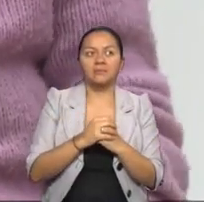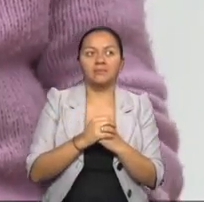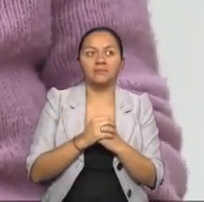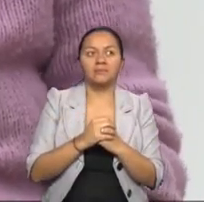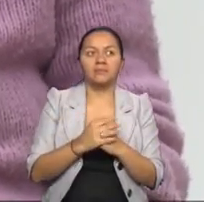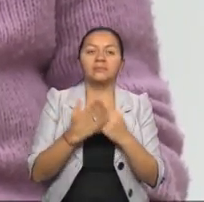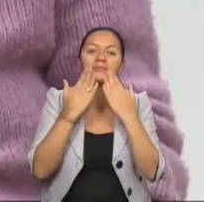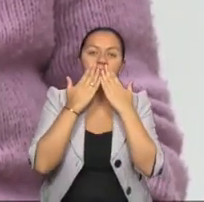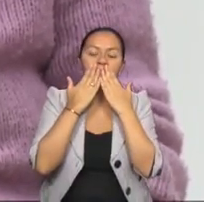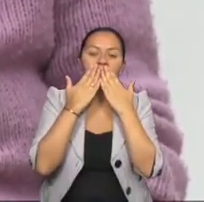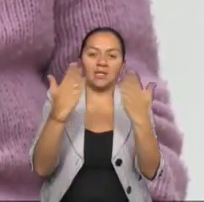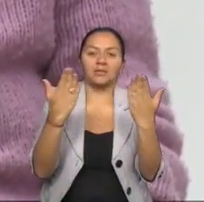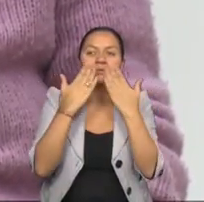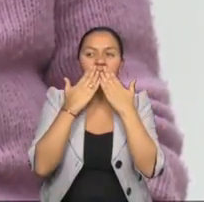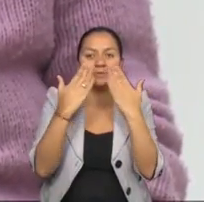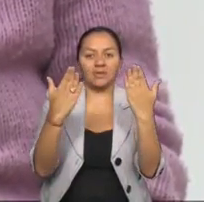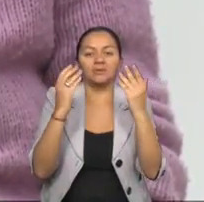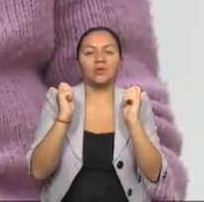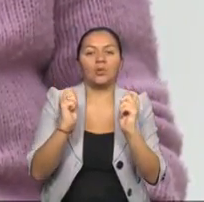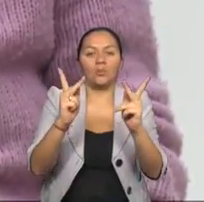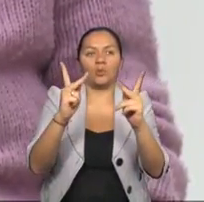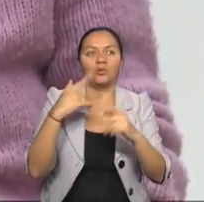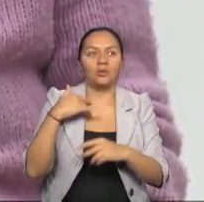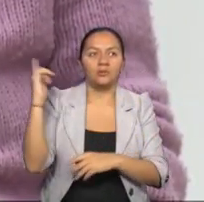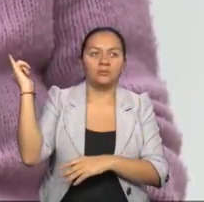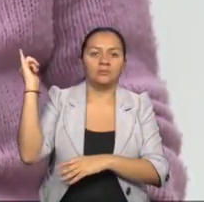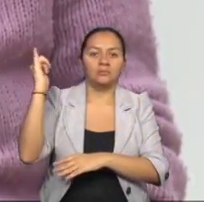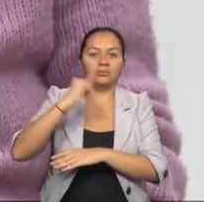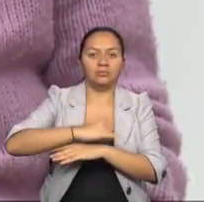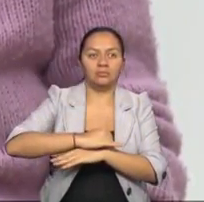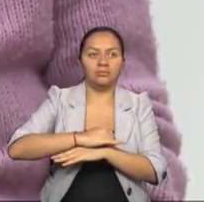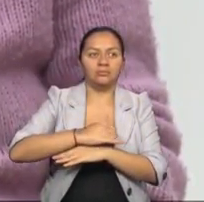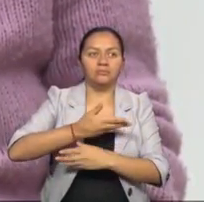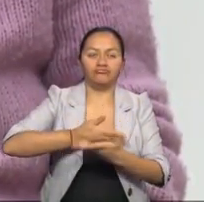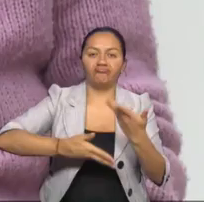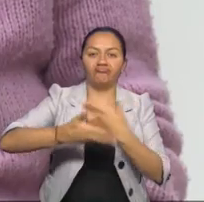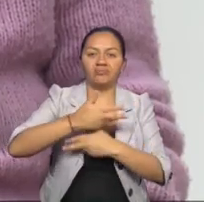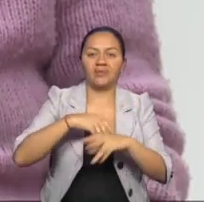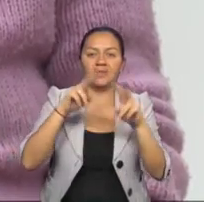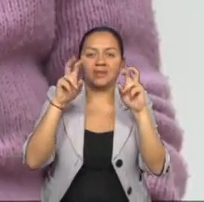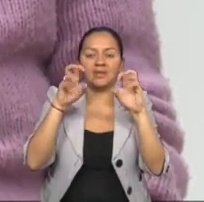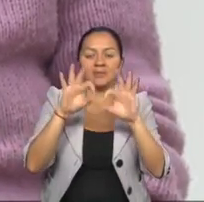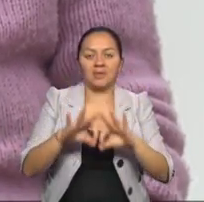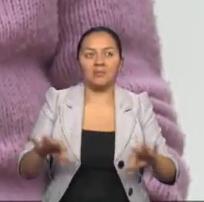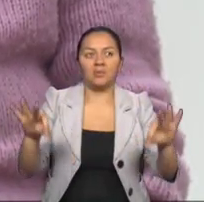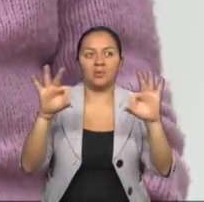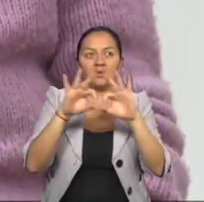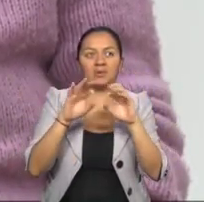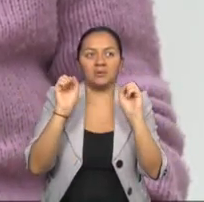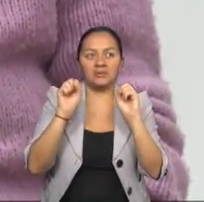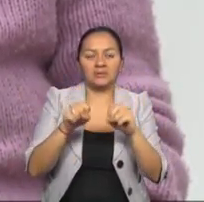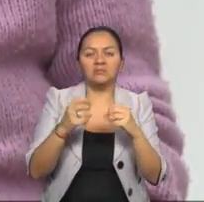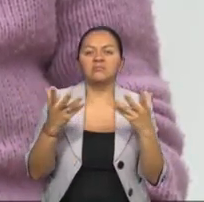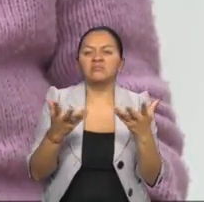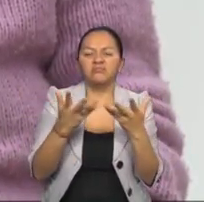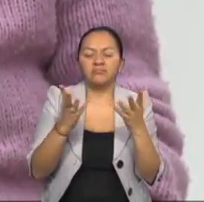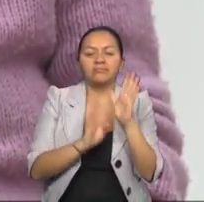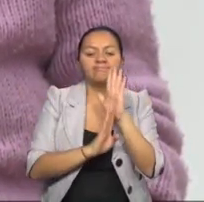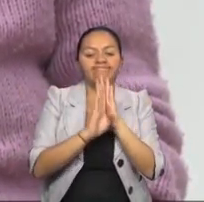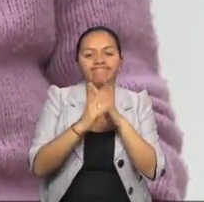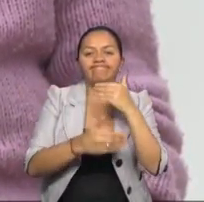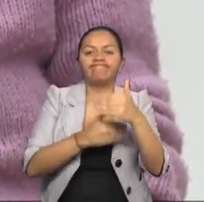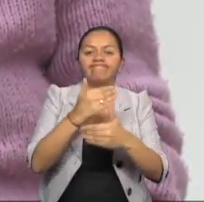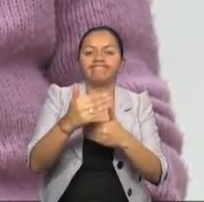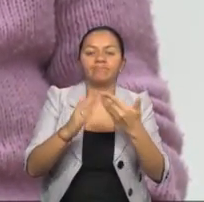por la oportunidad de aquí estar también y poder compartir todos estos temas tan interesantes del desarrollo comunitario